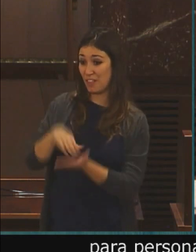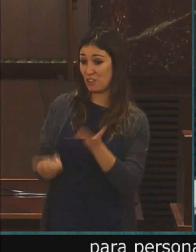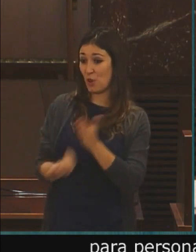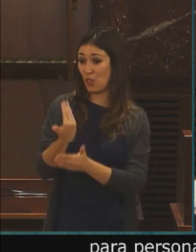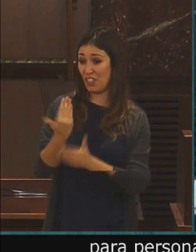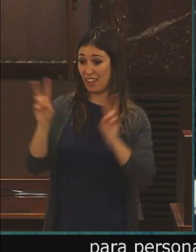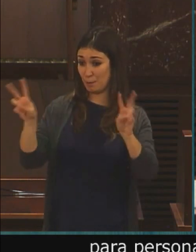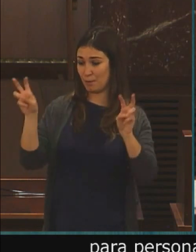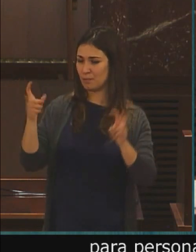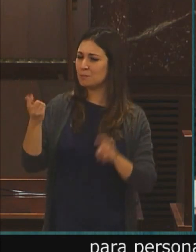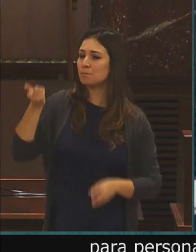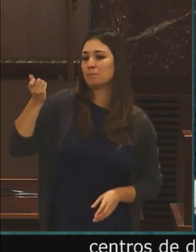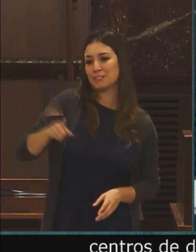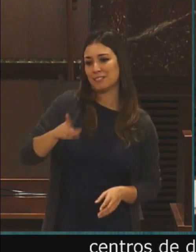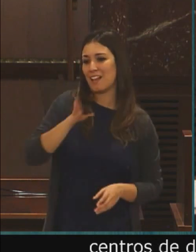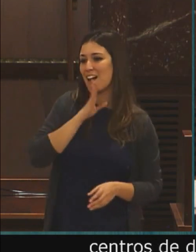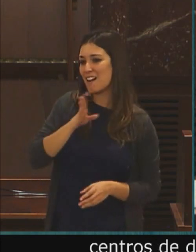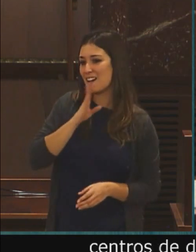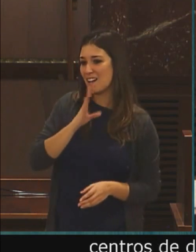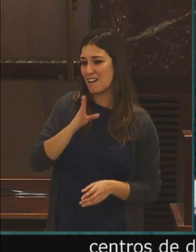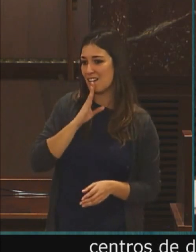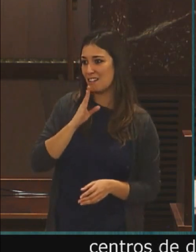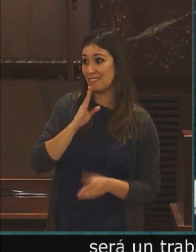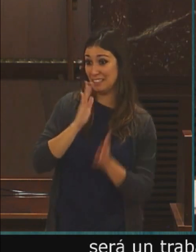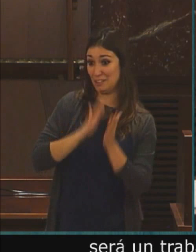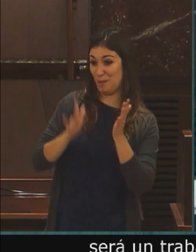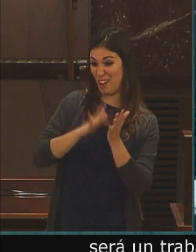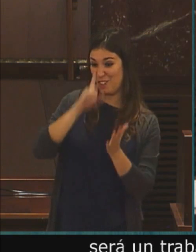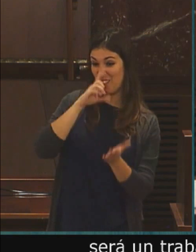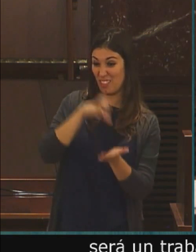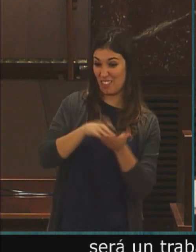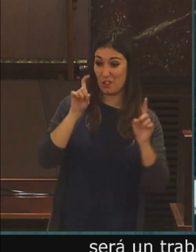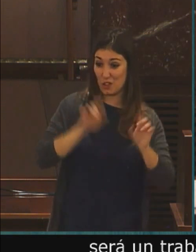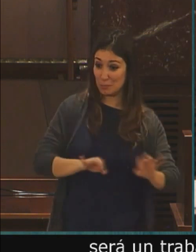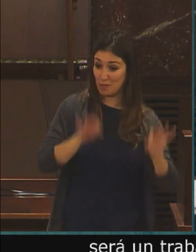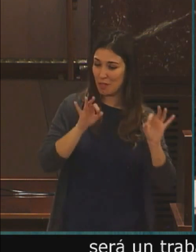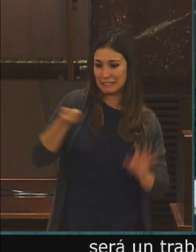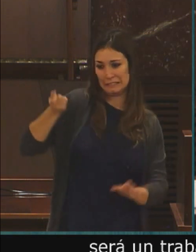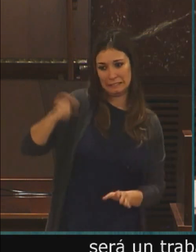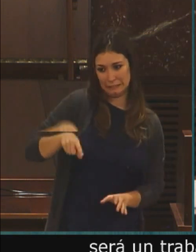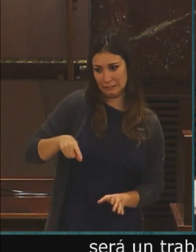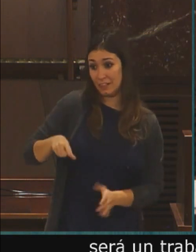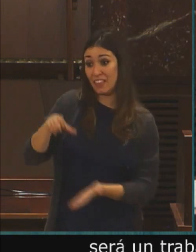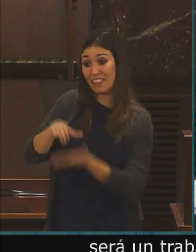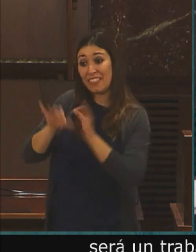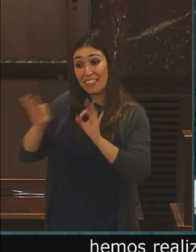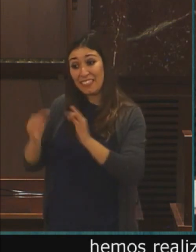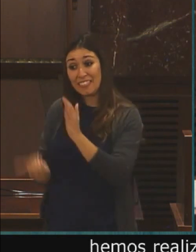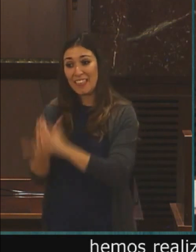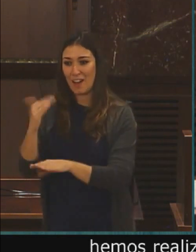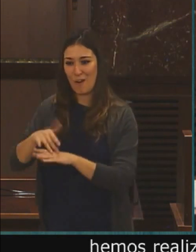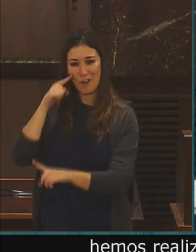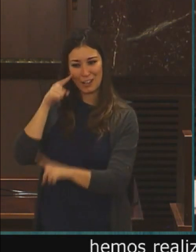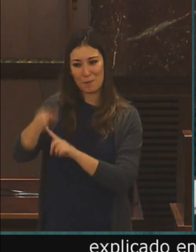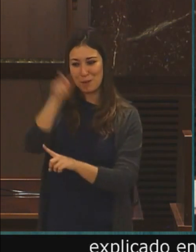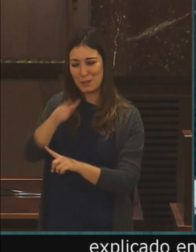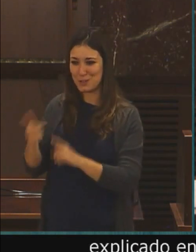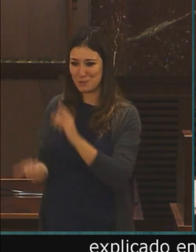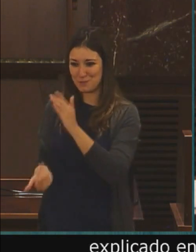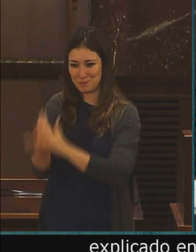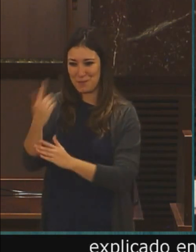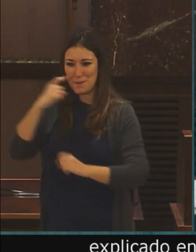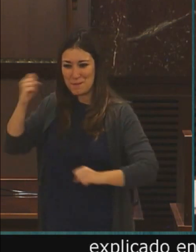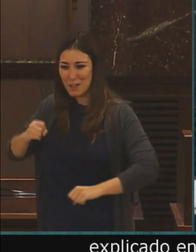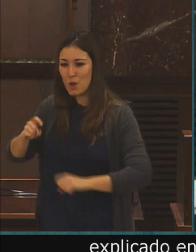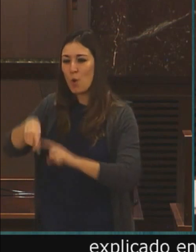discapacitados será un trabajo muy parecido al que hemos realizado, al que ya he explicado en centros de educación especial. Y en los centros de día para personas mayores es muy parecido a lo que